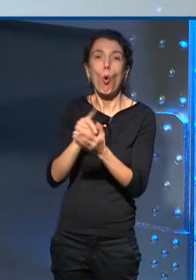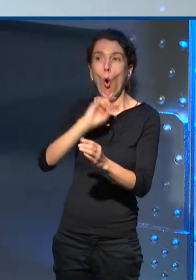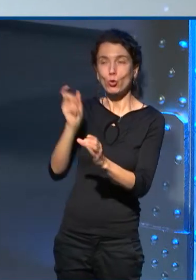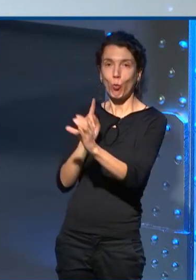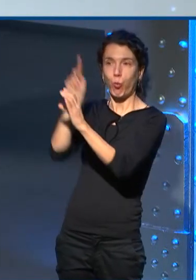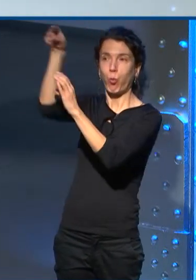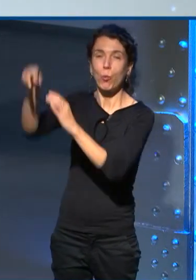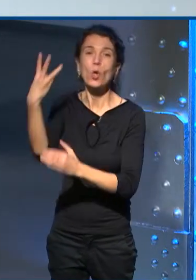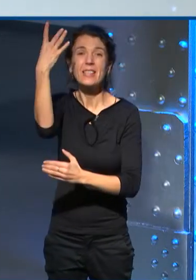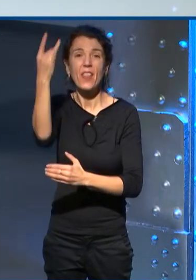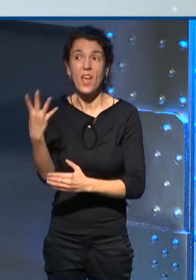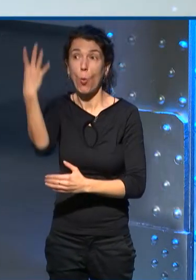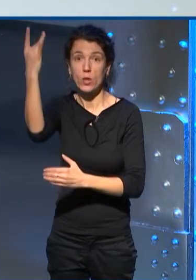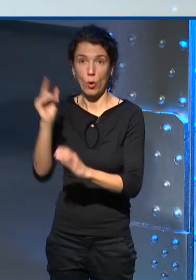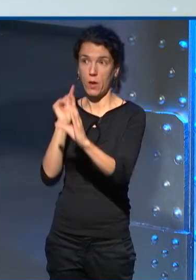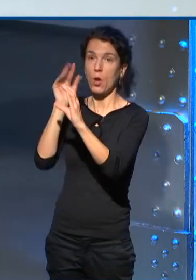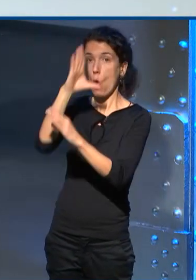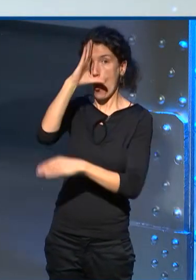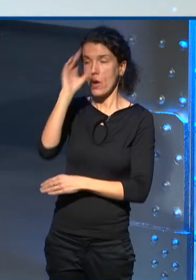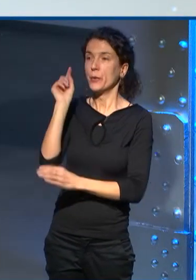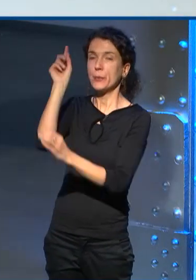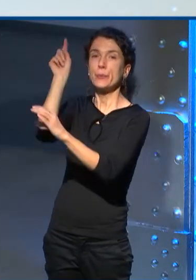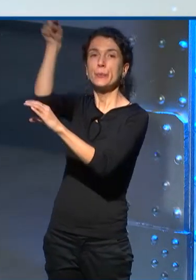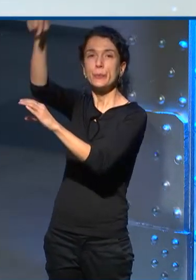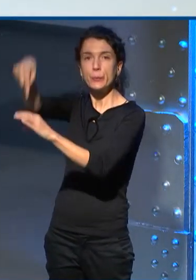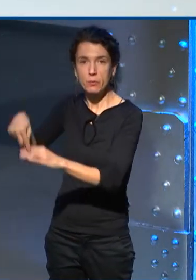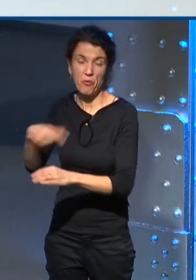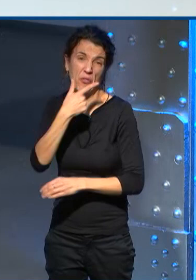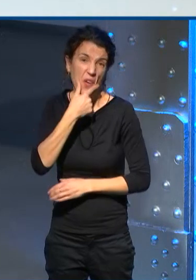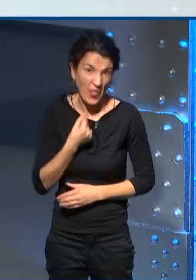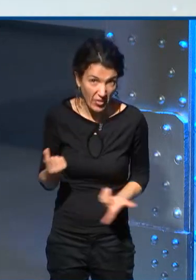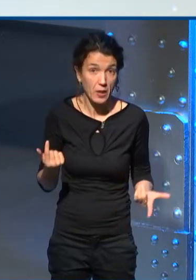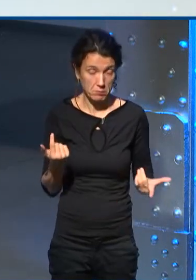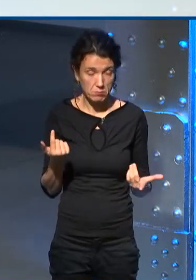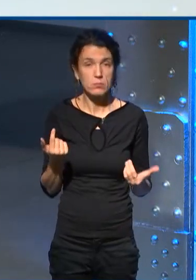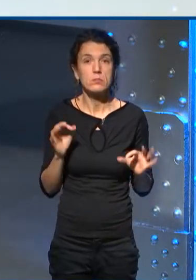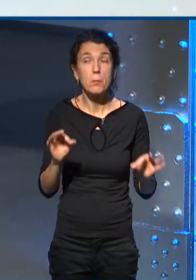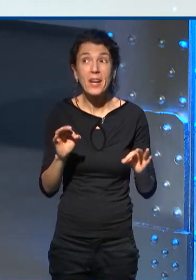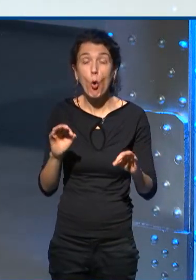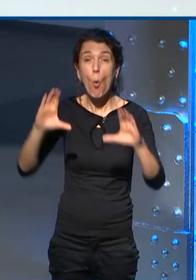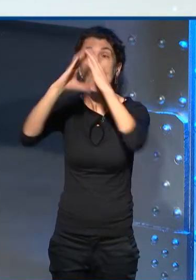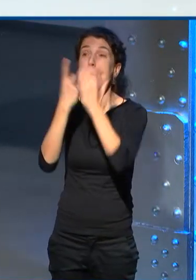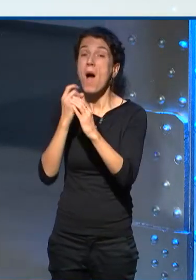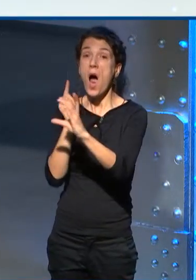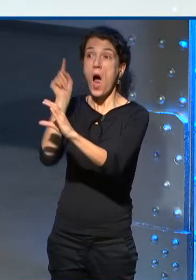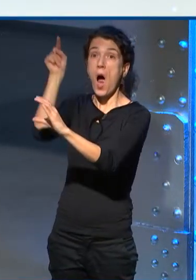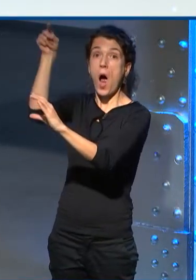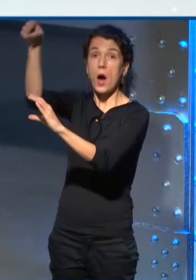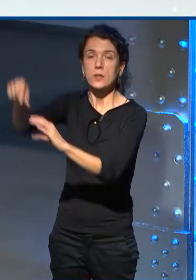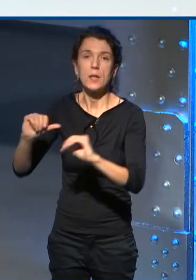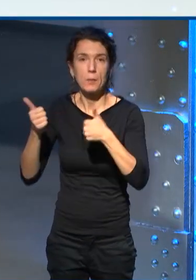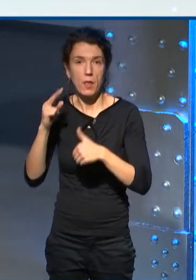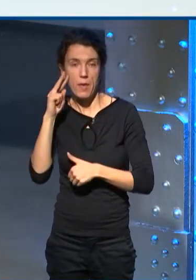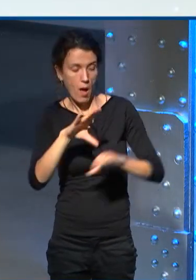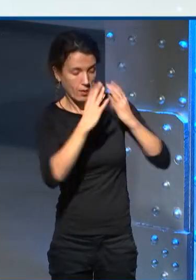tarda 3 días en ir a la Luna, 4, no mucho más. Es un tema fácil, uno está seguro. Pero ir a Marte, uno empieza a dejar de